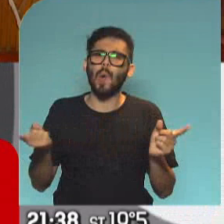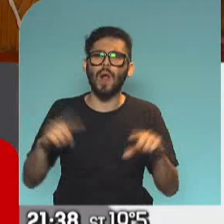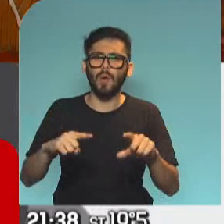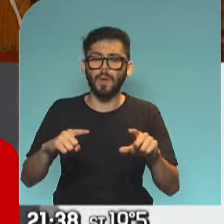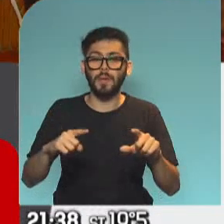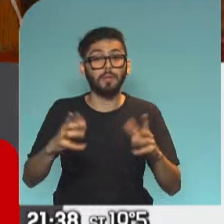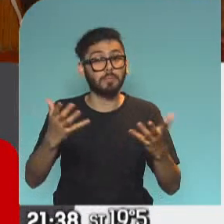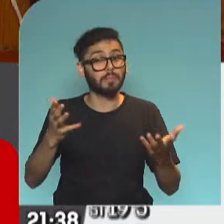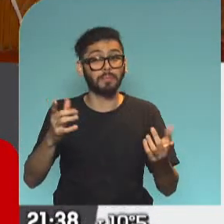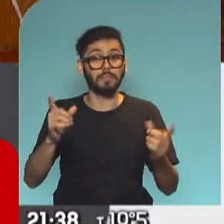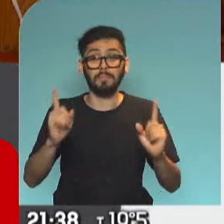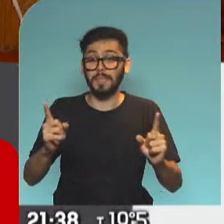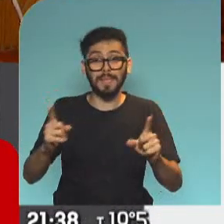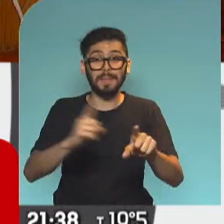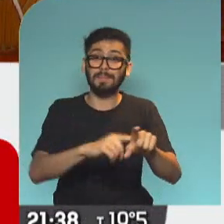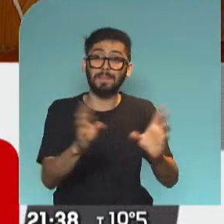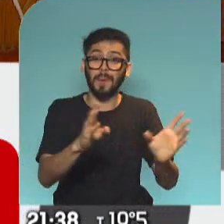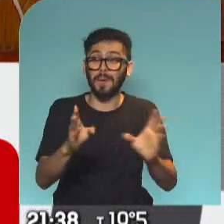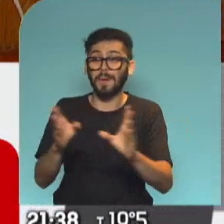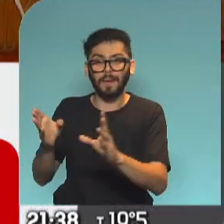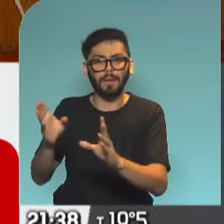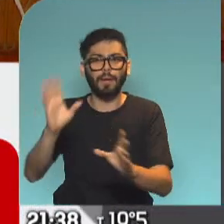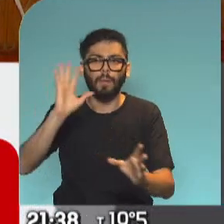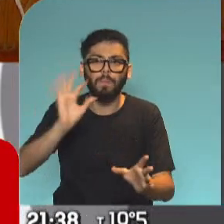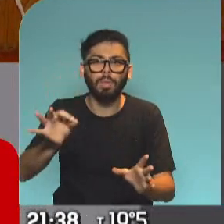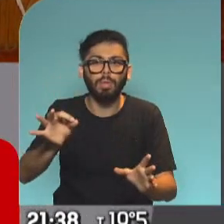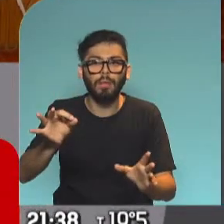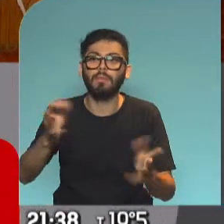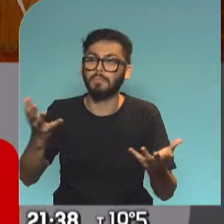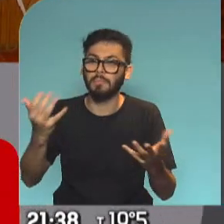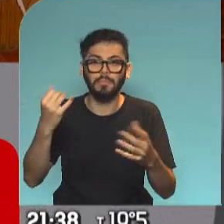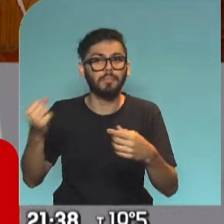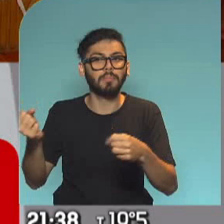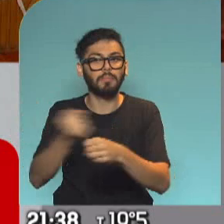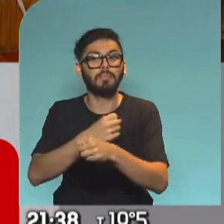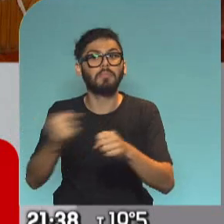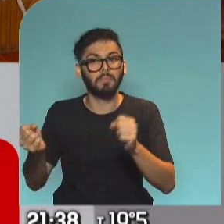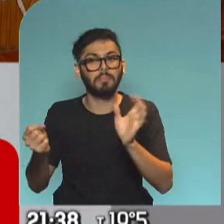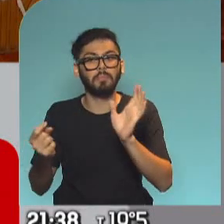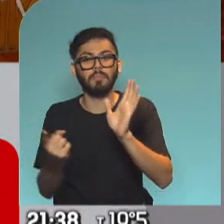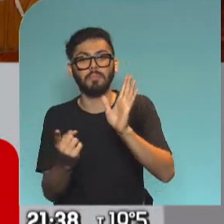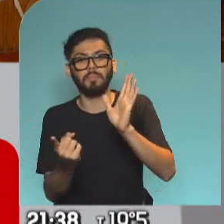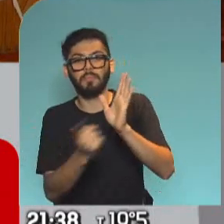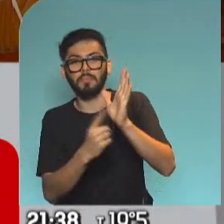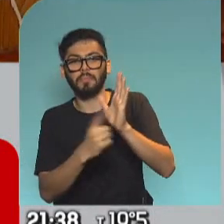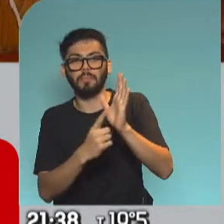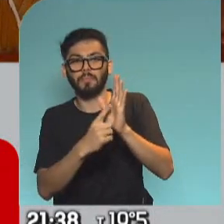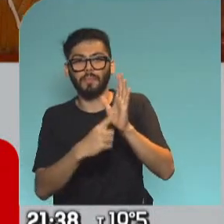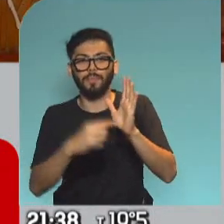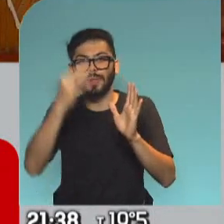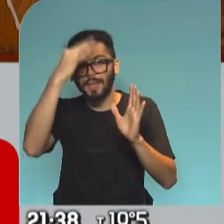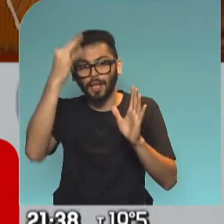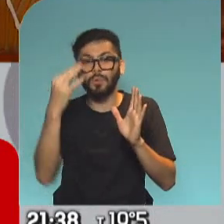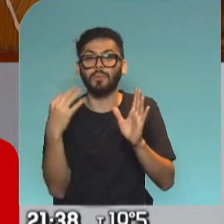Paradoja mediante, en el medio de esa marcha se enteraron que se autorizaba la actividad teatral con público.